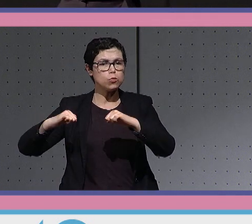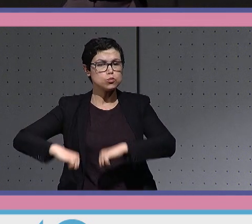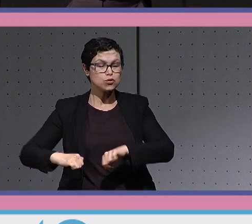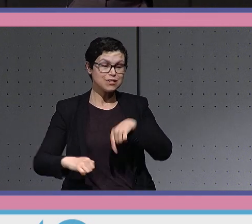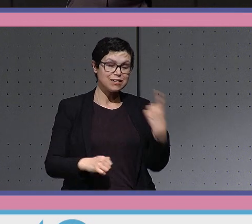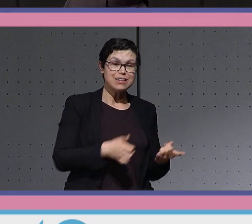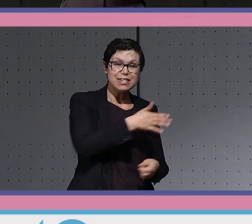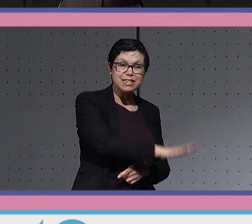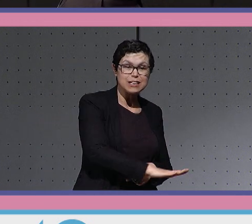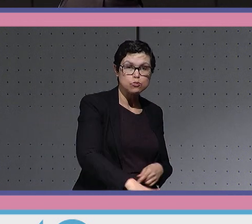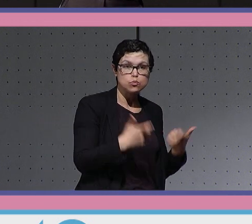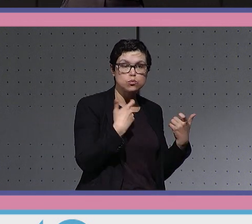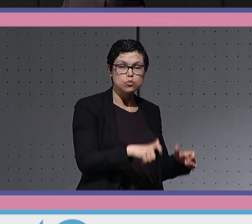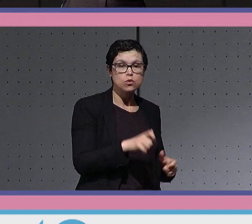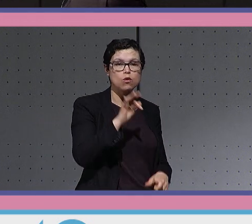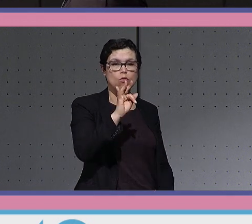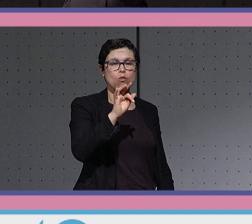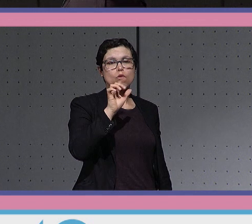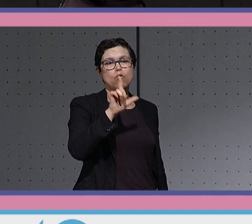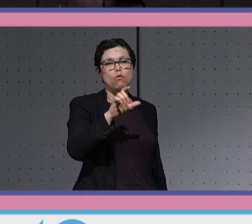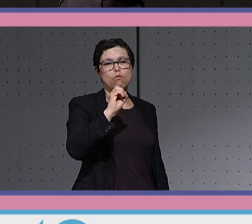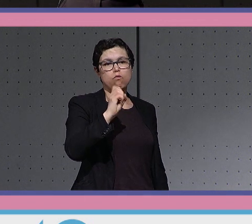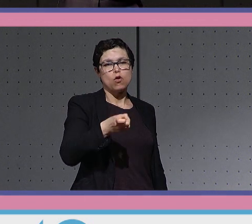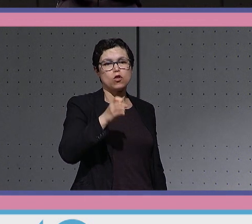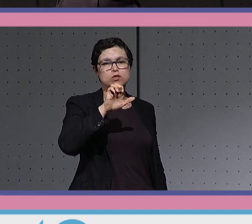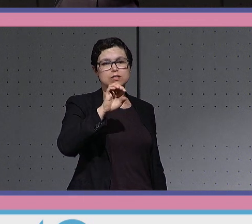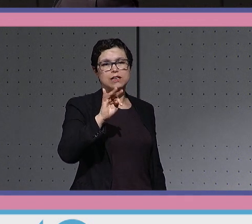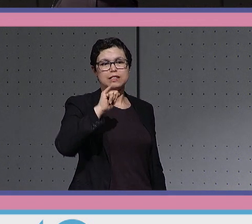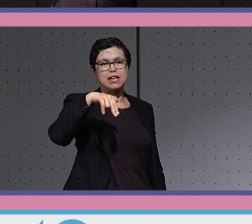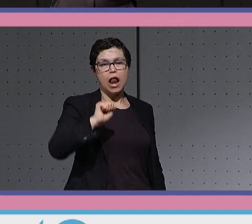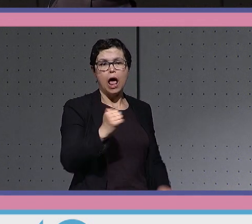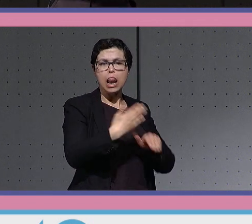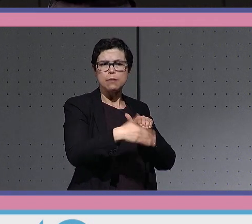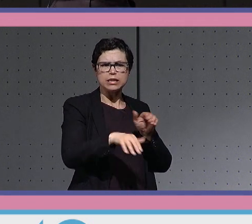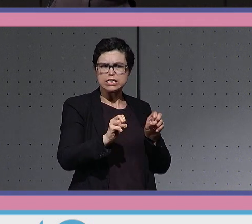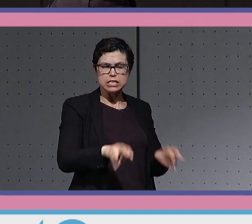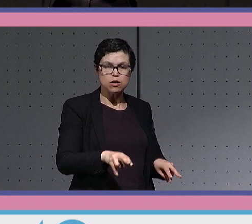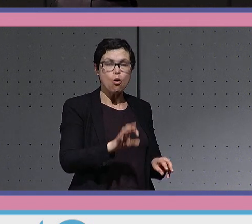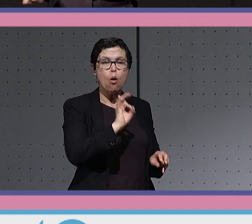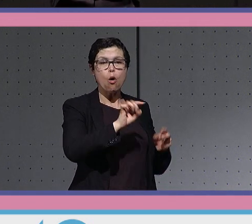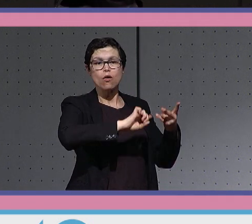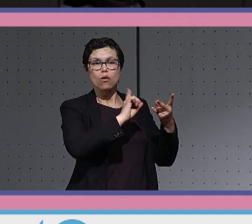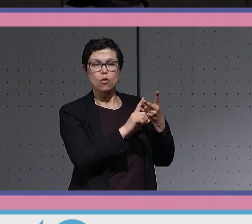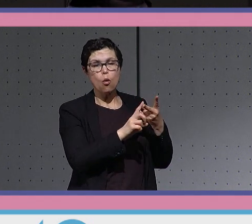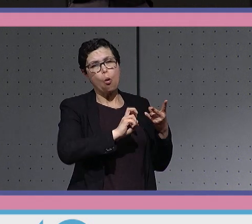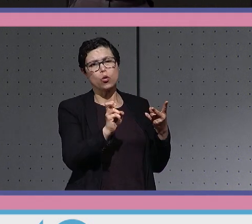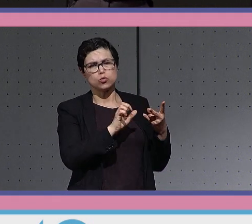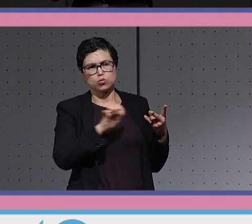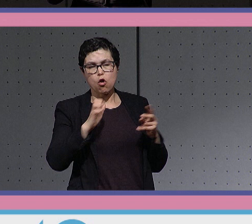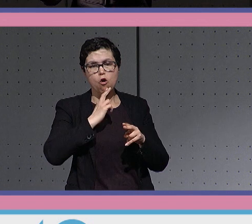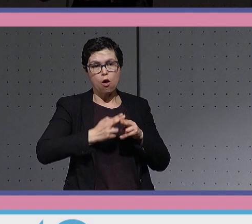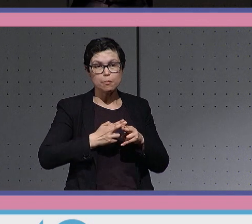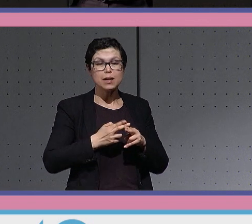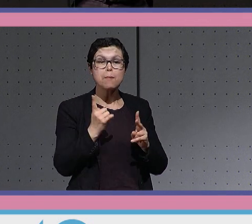que se puede utilizar, que es la fluoxetina, casi sin restricciones, y algunos de segunda línea, que son la sertralina y el escitalopram. Pero